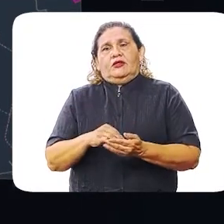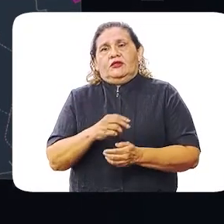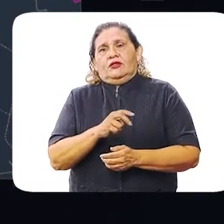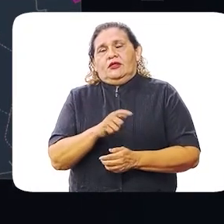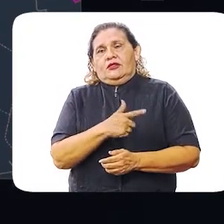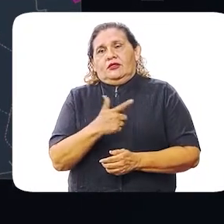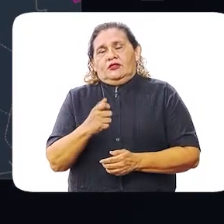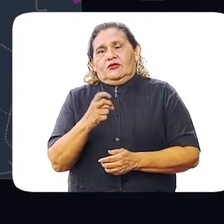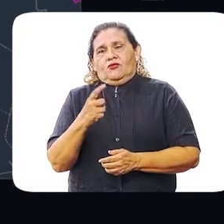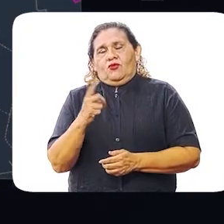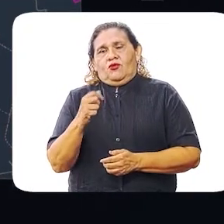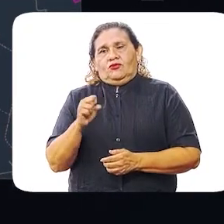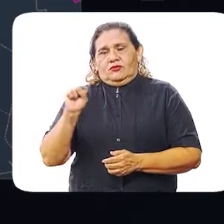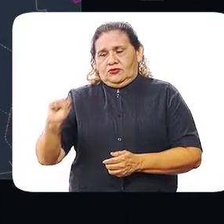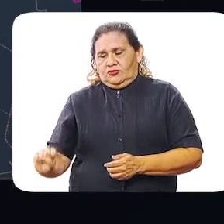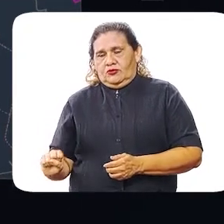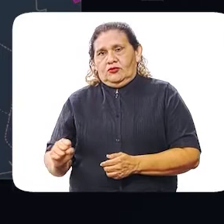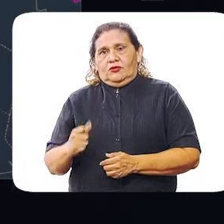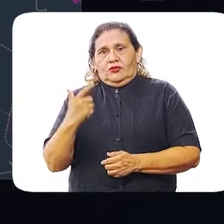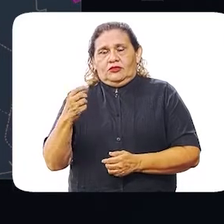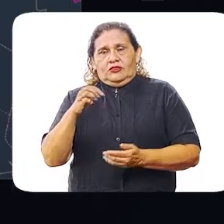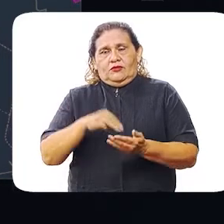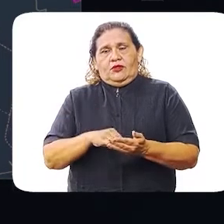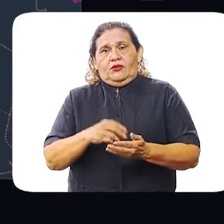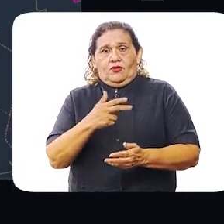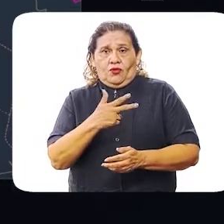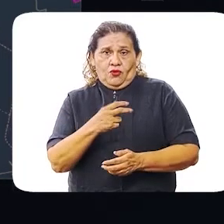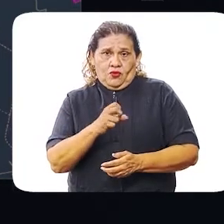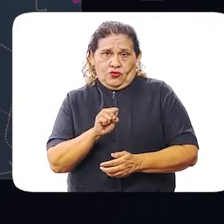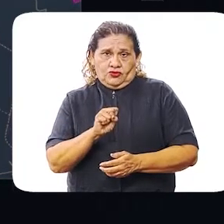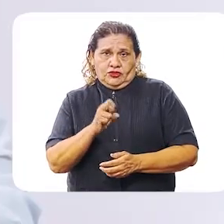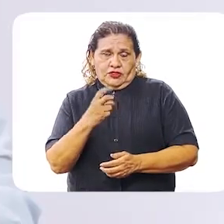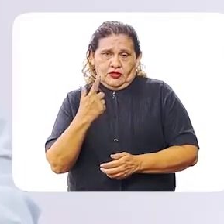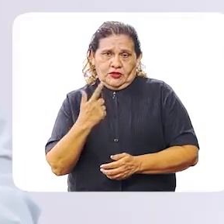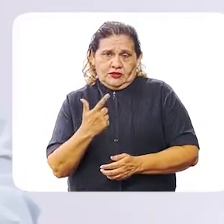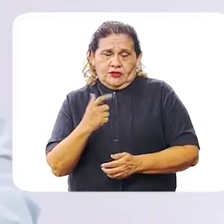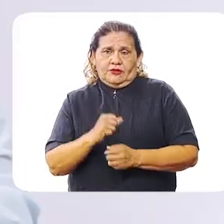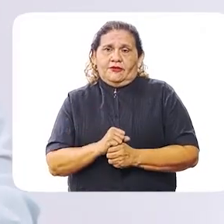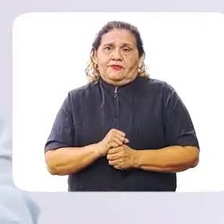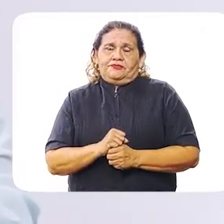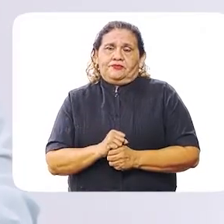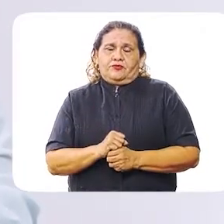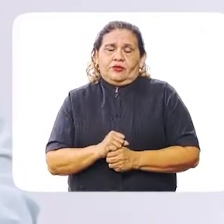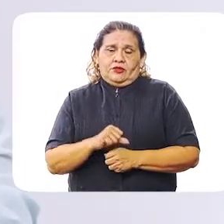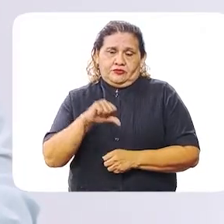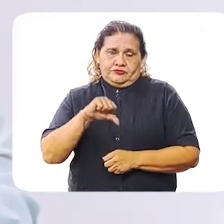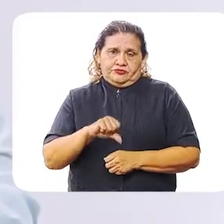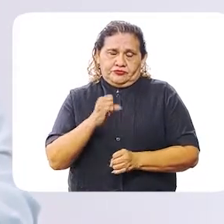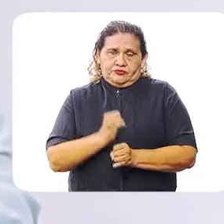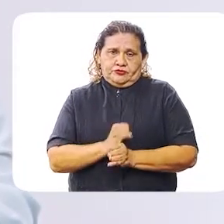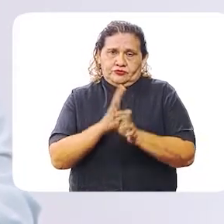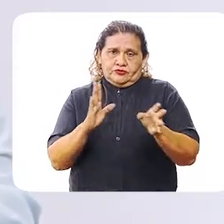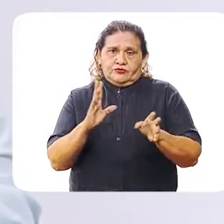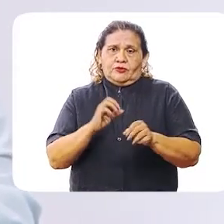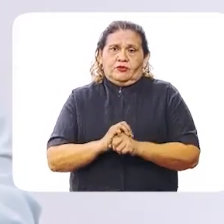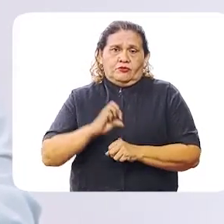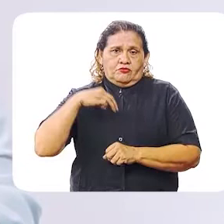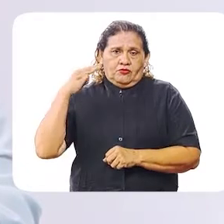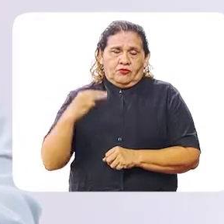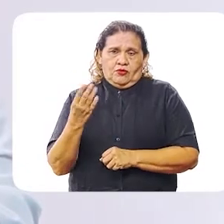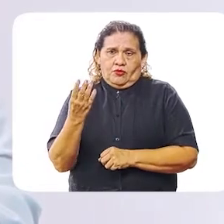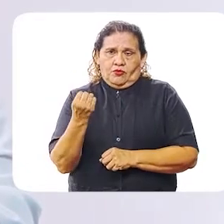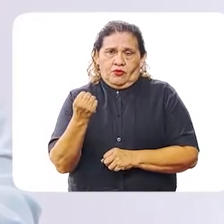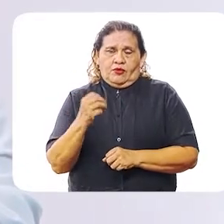sur, 6.087 en la zona poniente. Lamentablemente, en este parte médico, informamos de